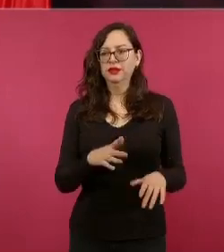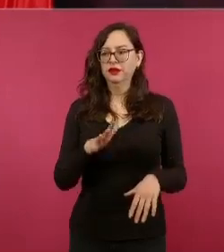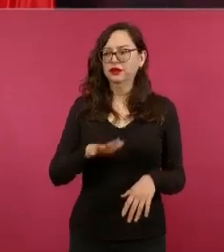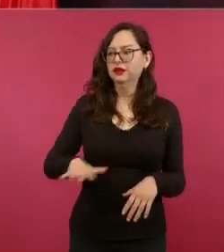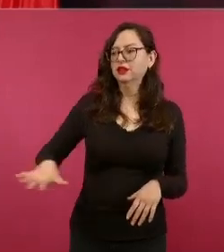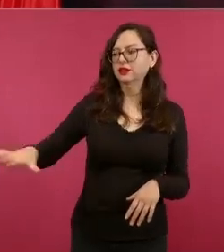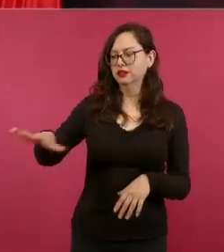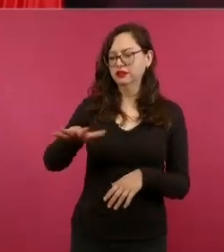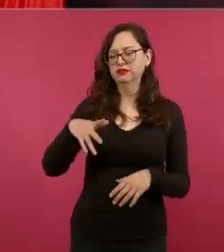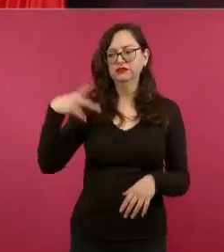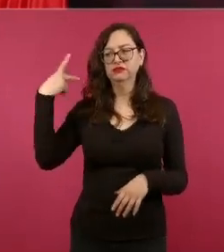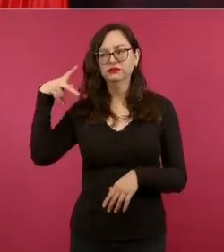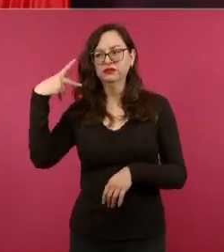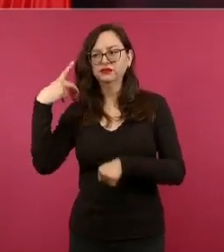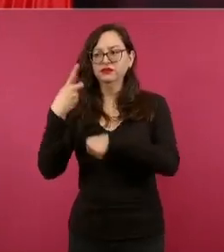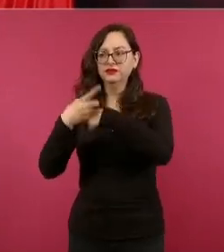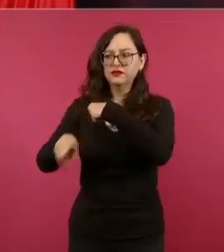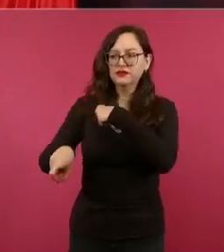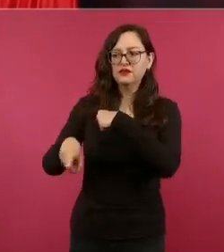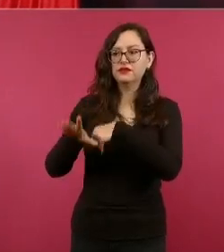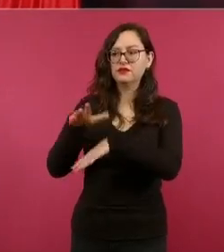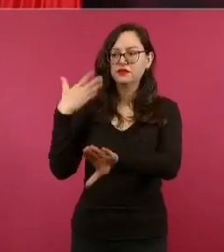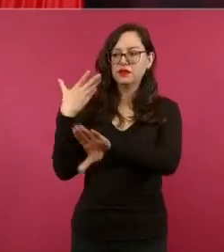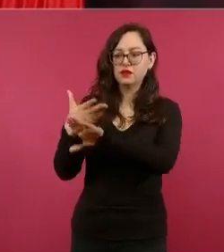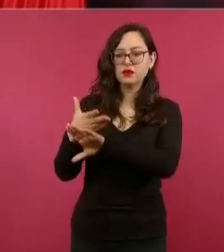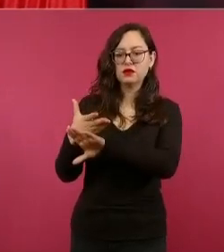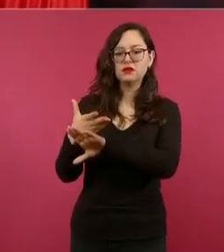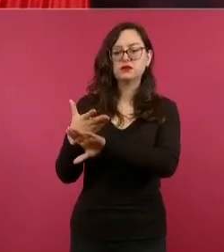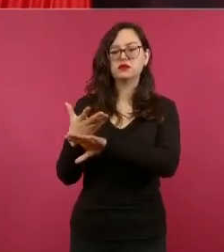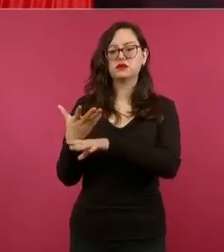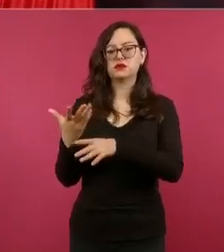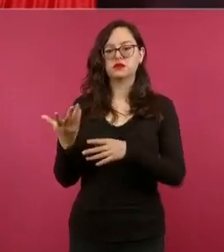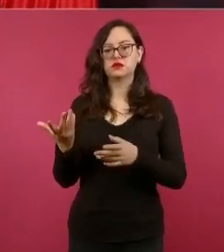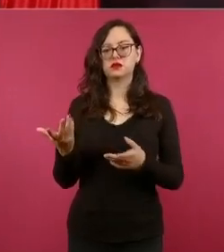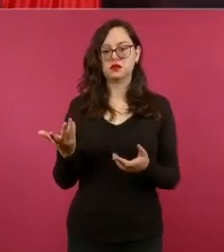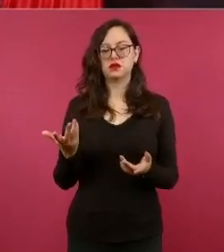a comunidades de la Mixteca